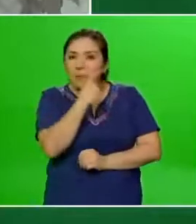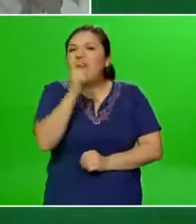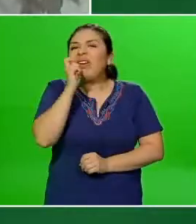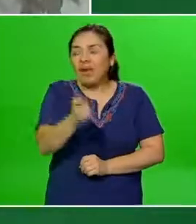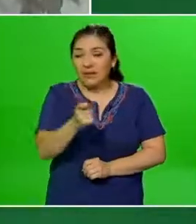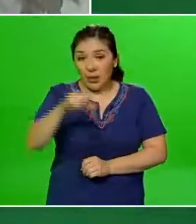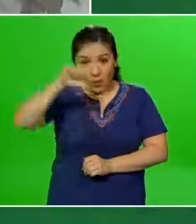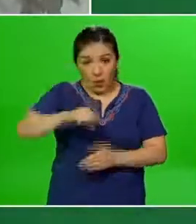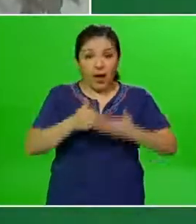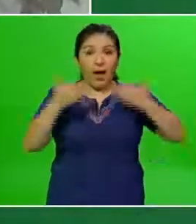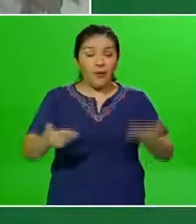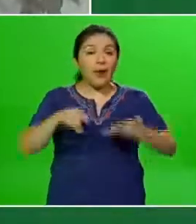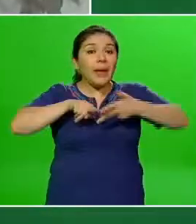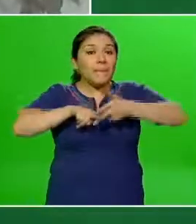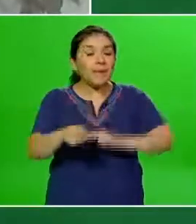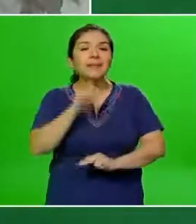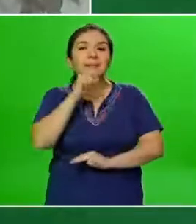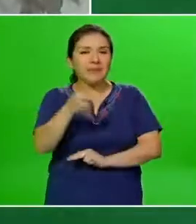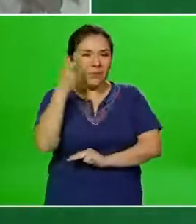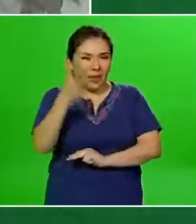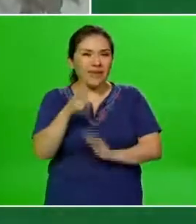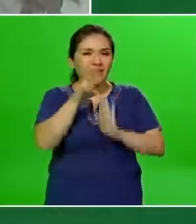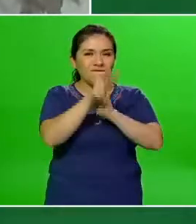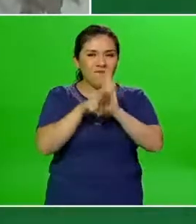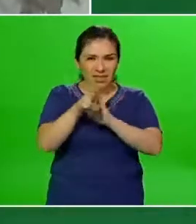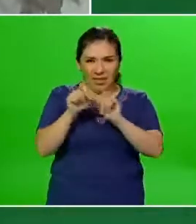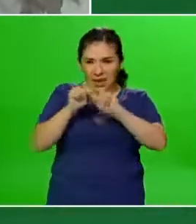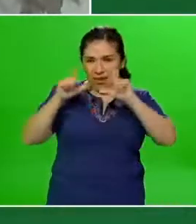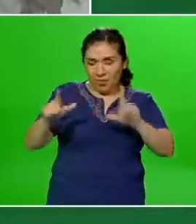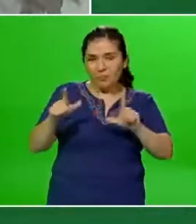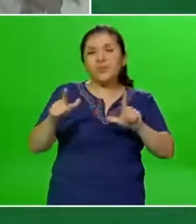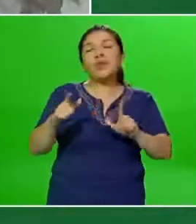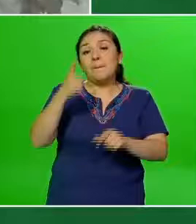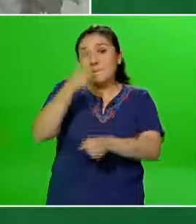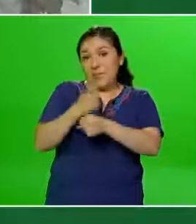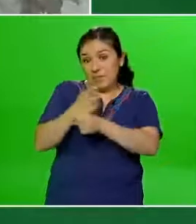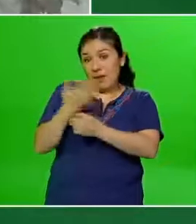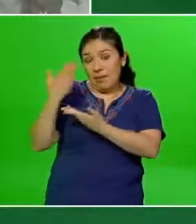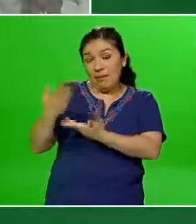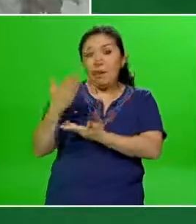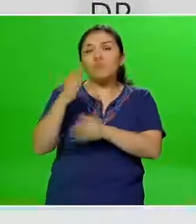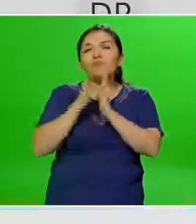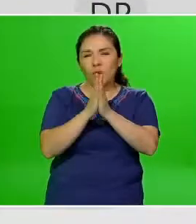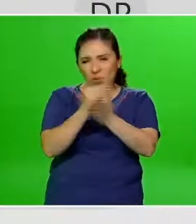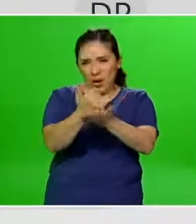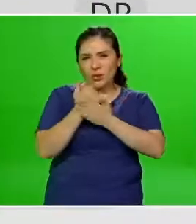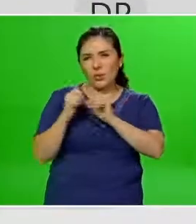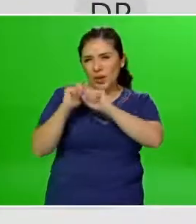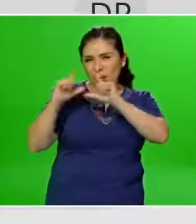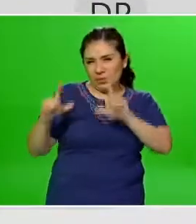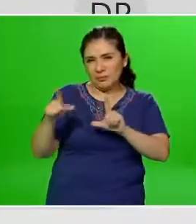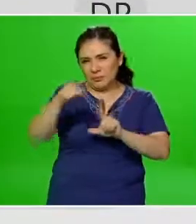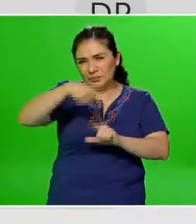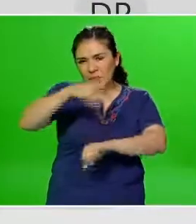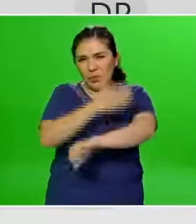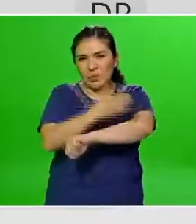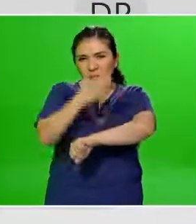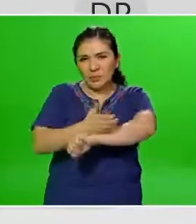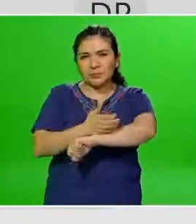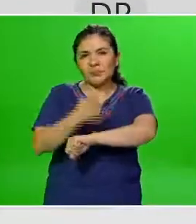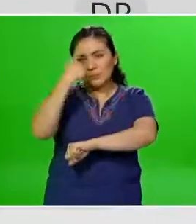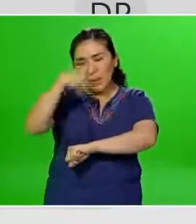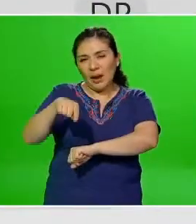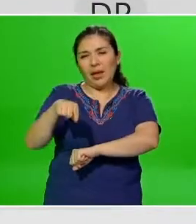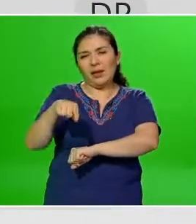vamos a iniciar con estos videos. Vamos a tener el primer video. Si nos ayudan, por favor, nuestros compañeros